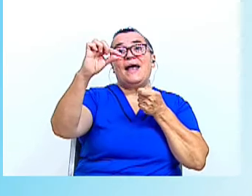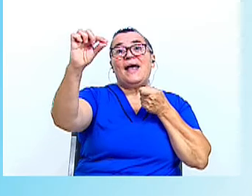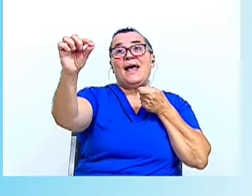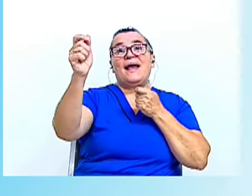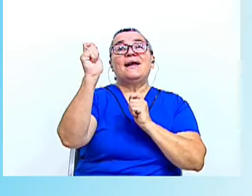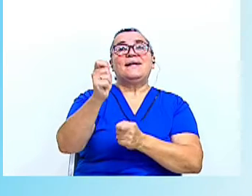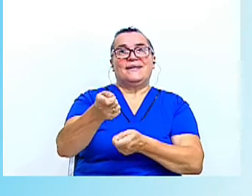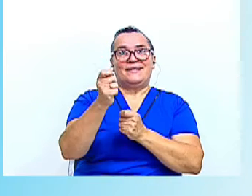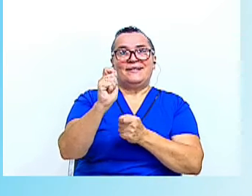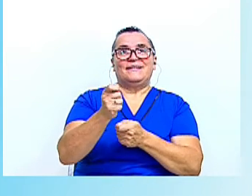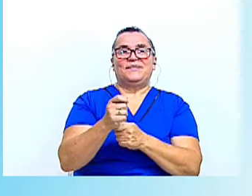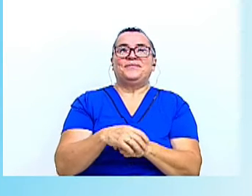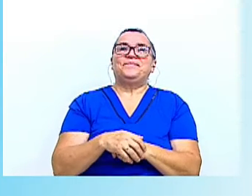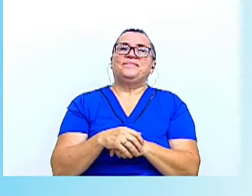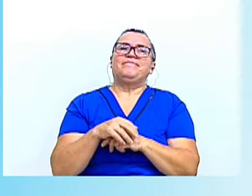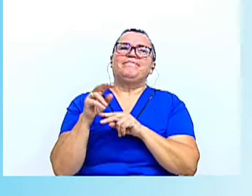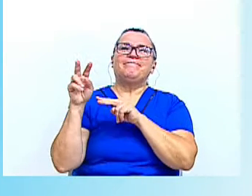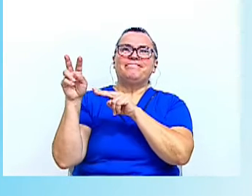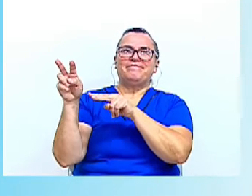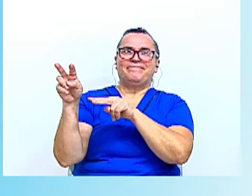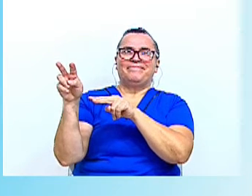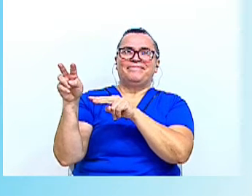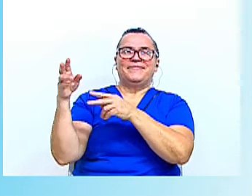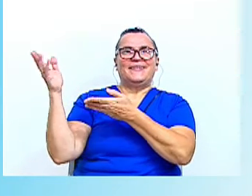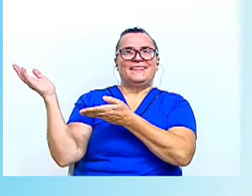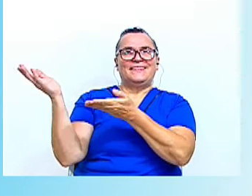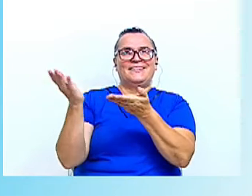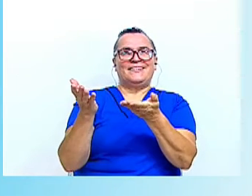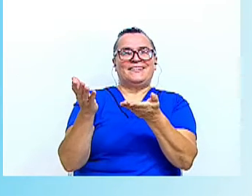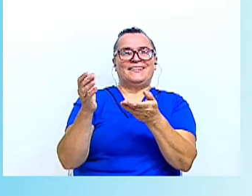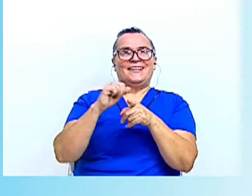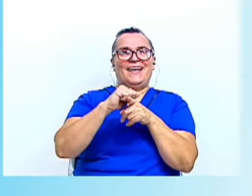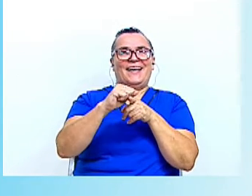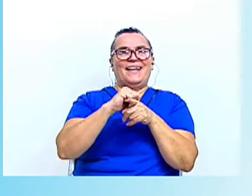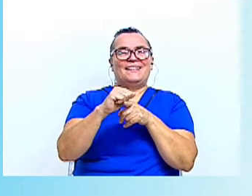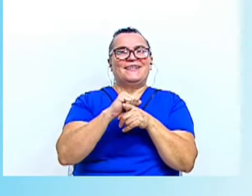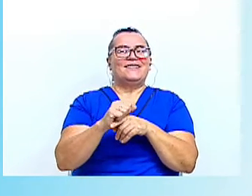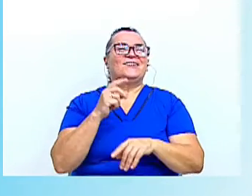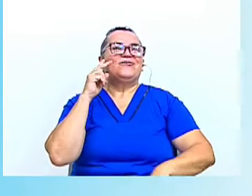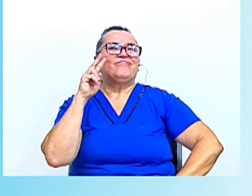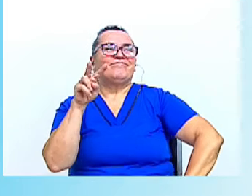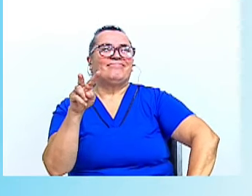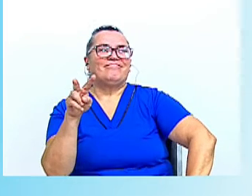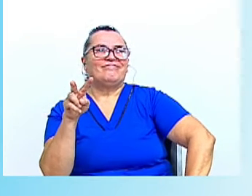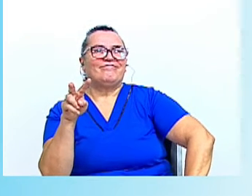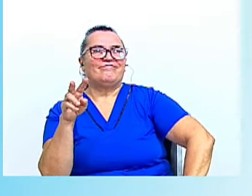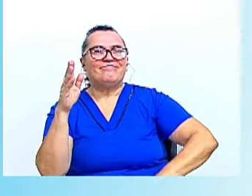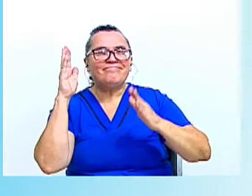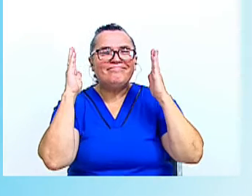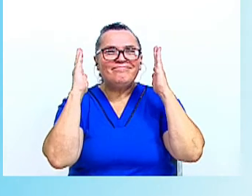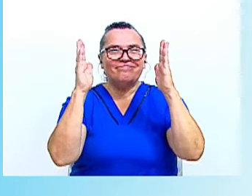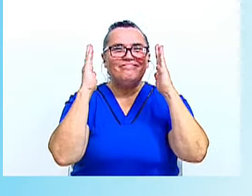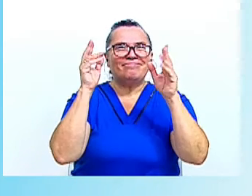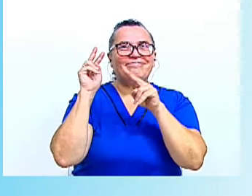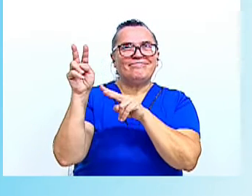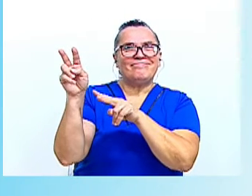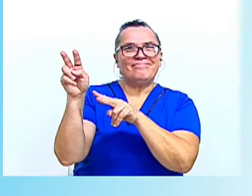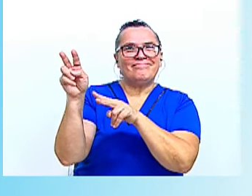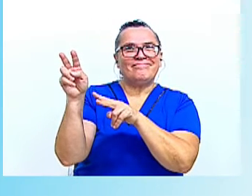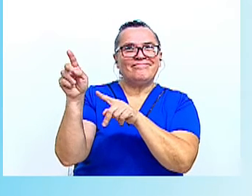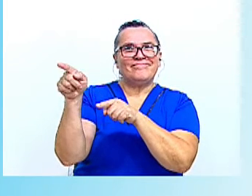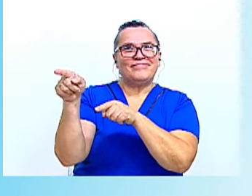Perfecto. Y les traigo un ejercicio. A ver, todos prestando atención, viendo a la